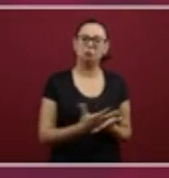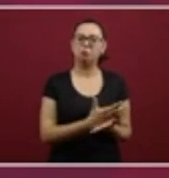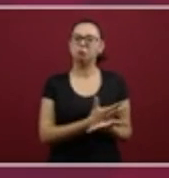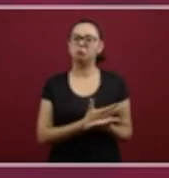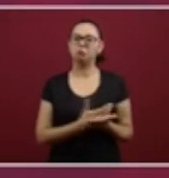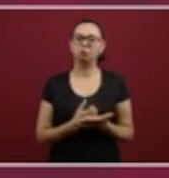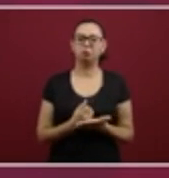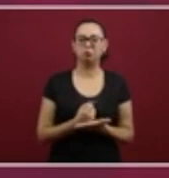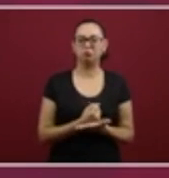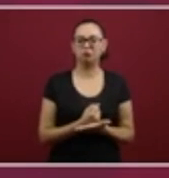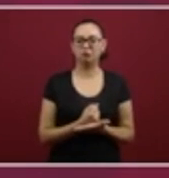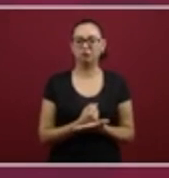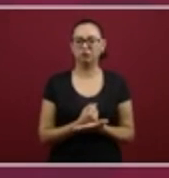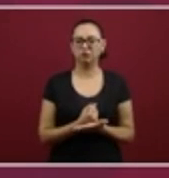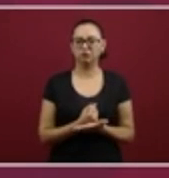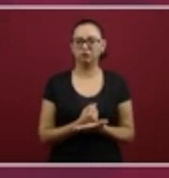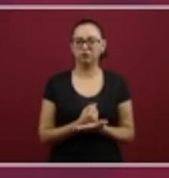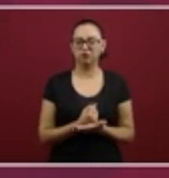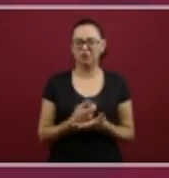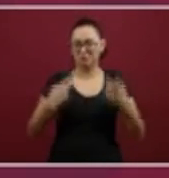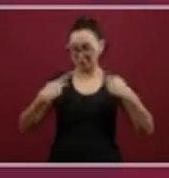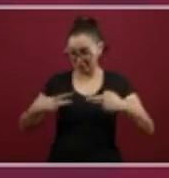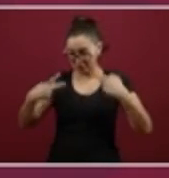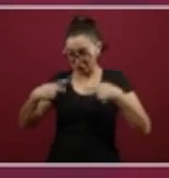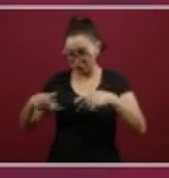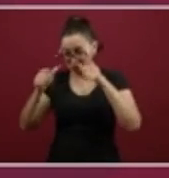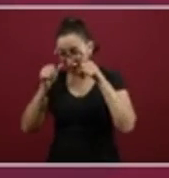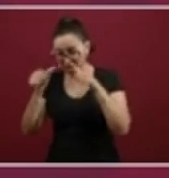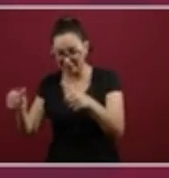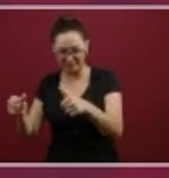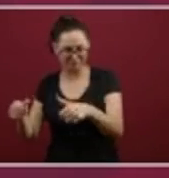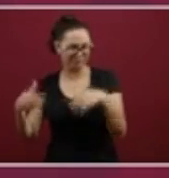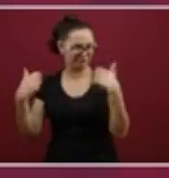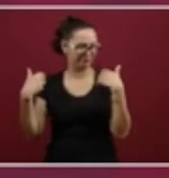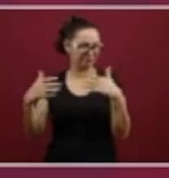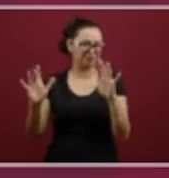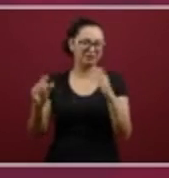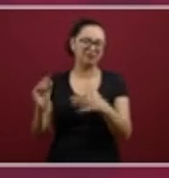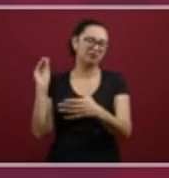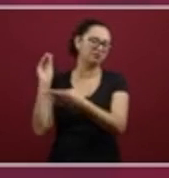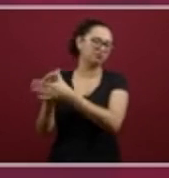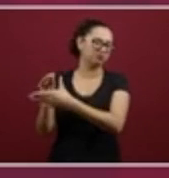no el estar atendiendo a la gente. No se escuchaba a la gente,